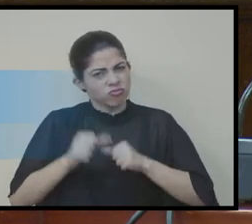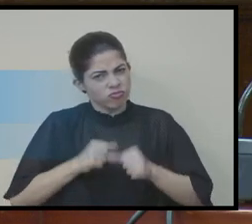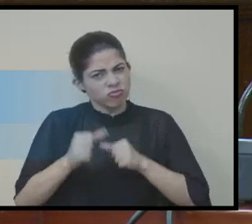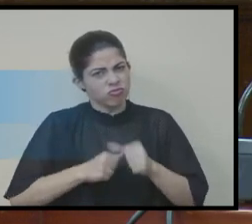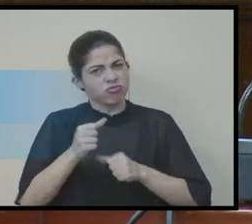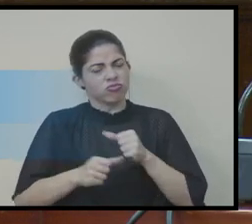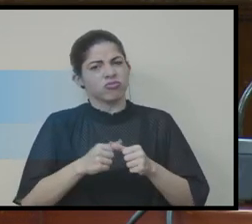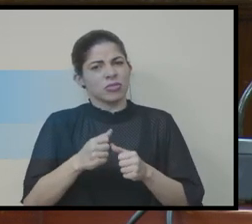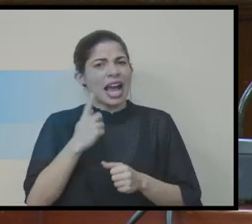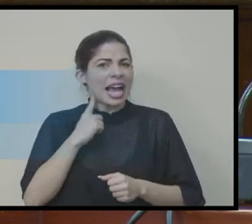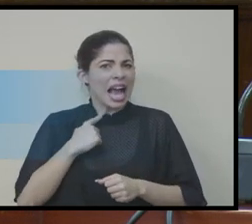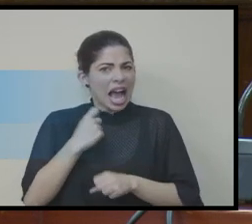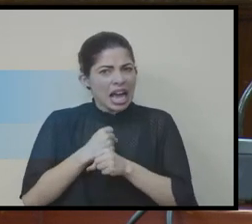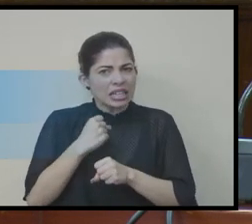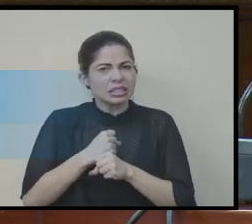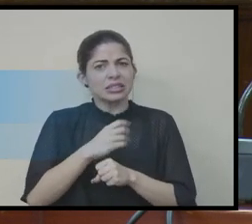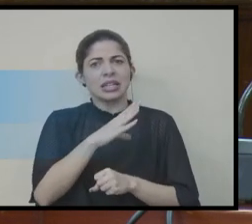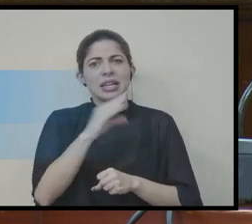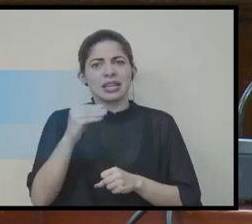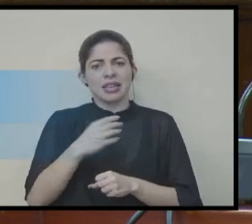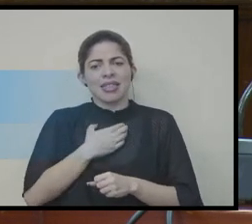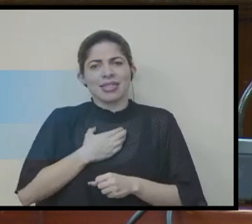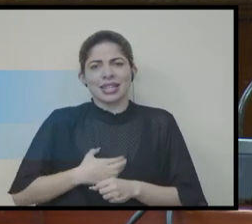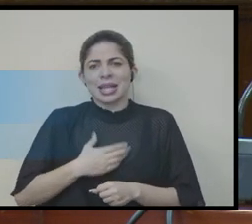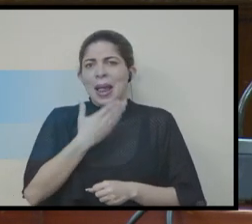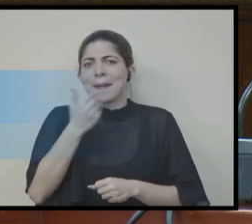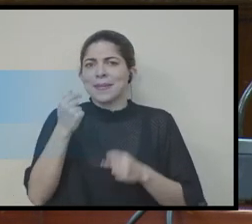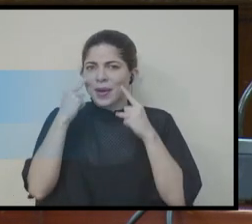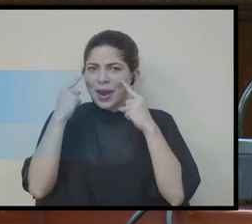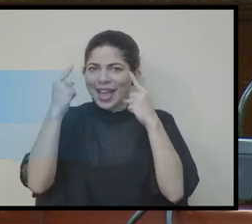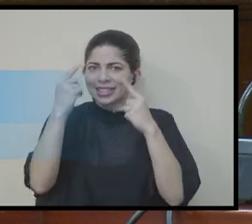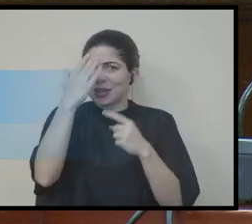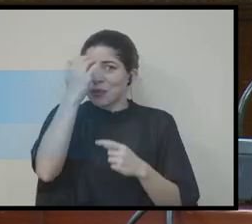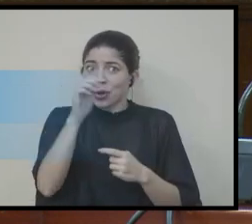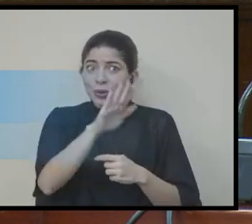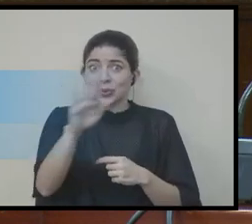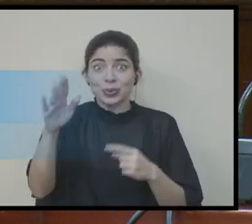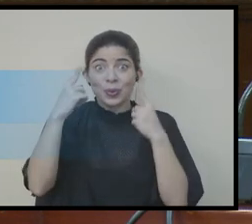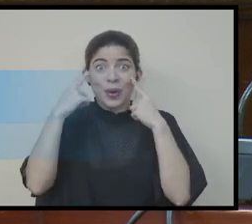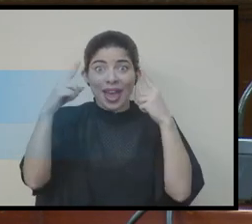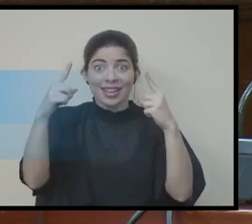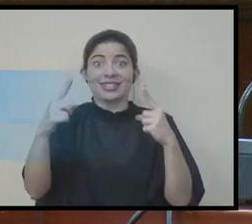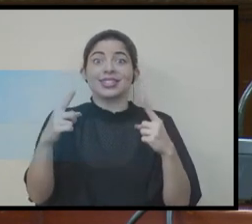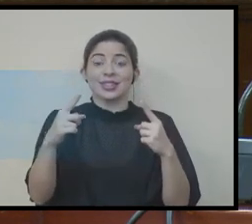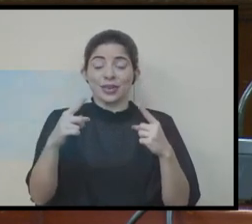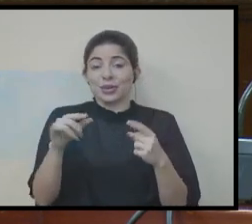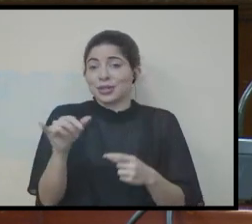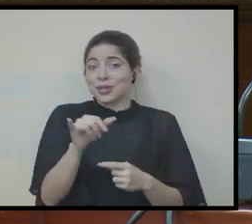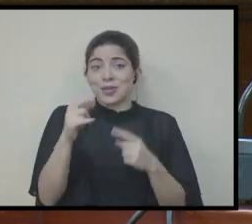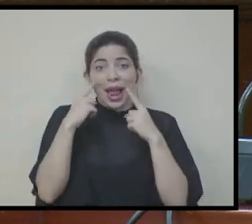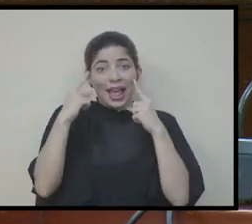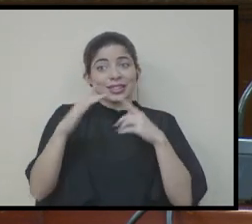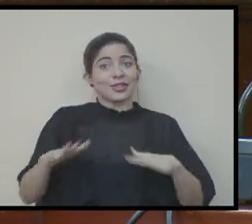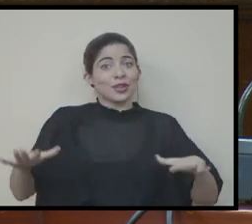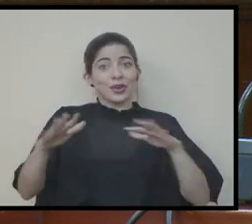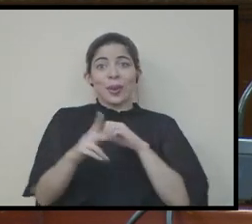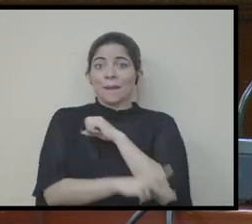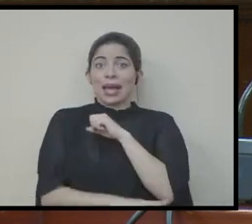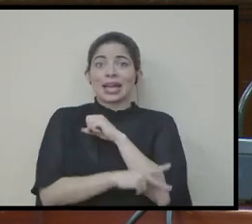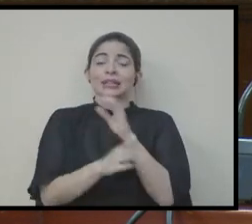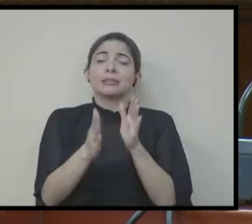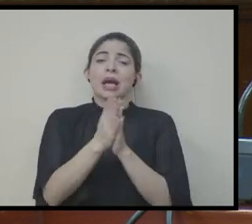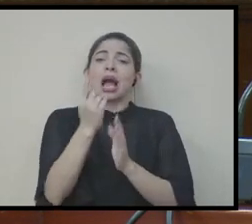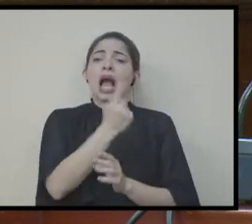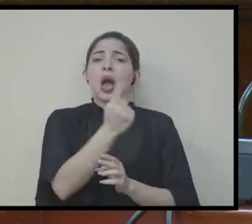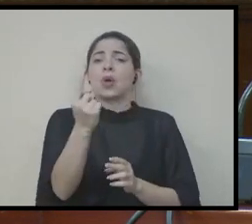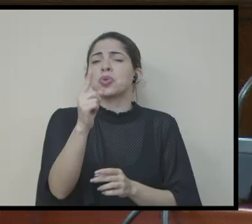las ganas que le han puesto, y además de desearles el mayor de los éxitos, porque el éxito de ustedes es el éxito de todo un país, yo les pediría que